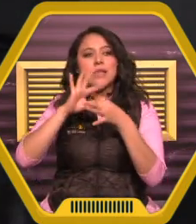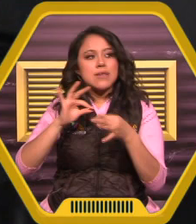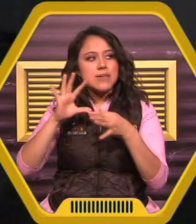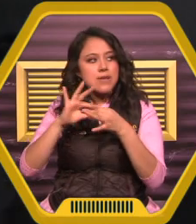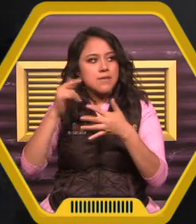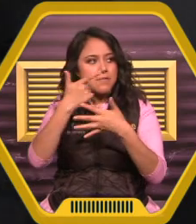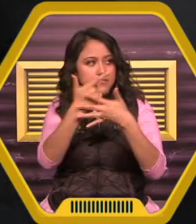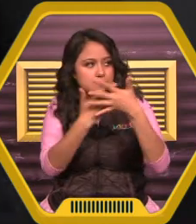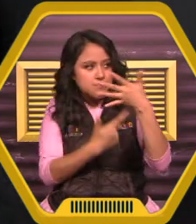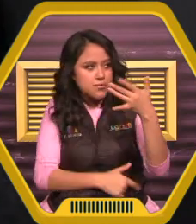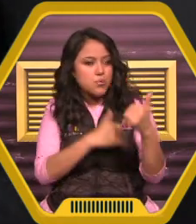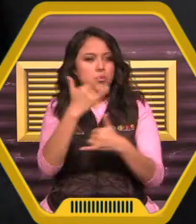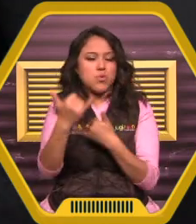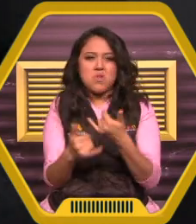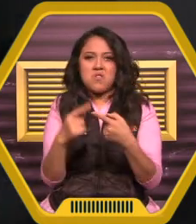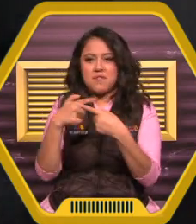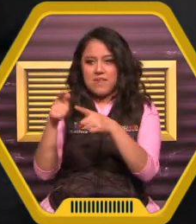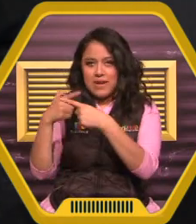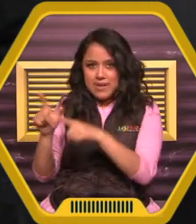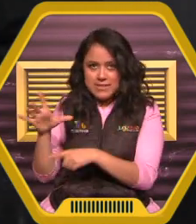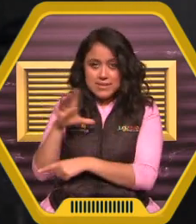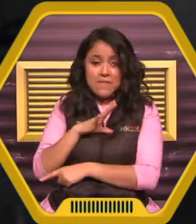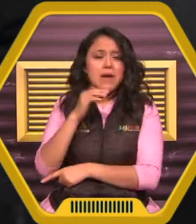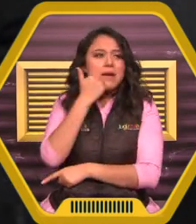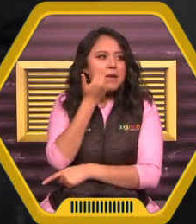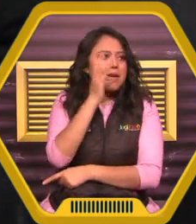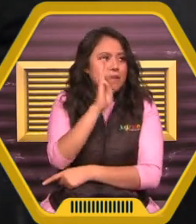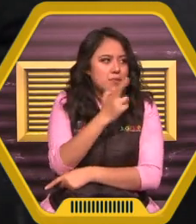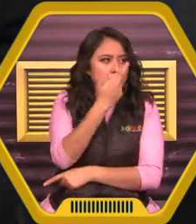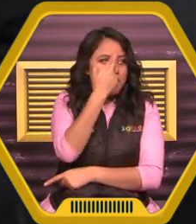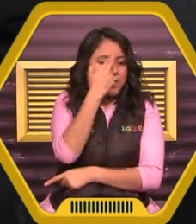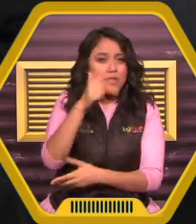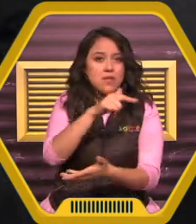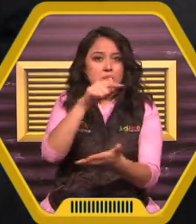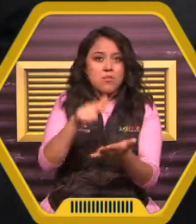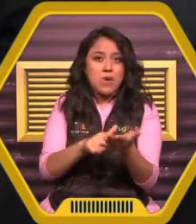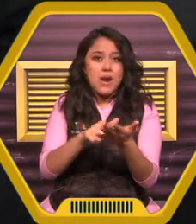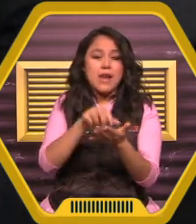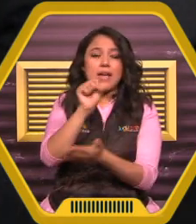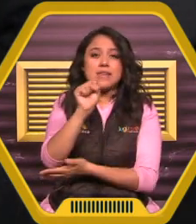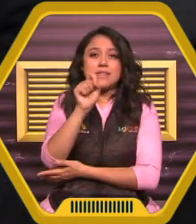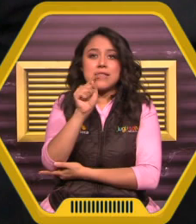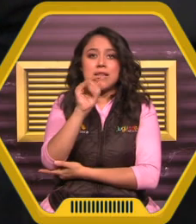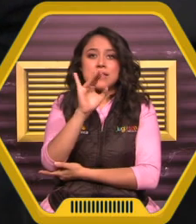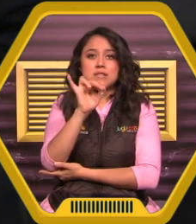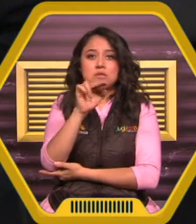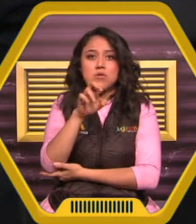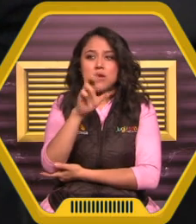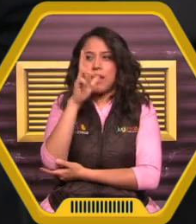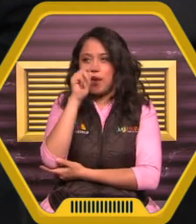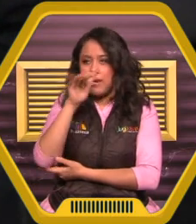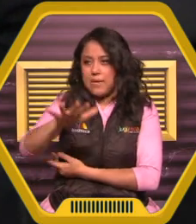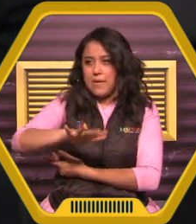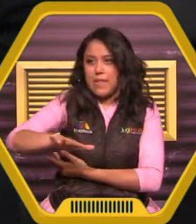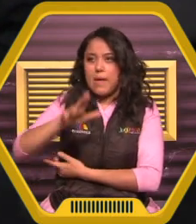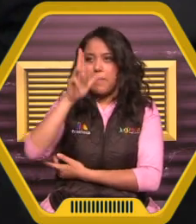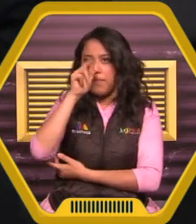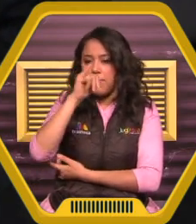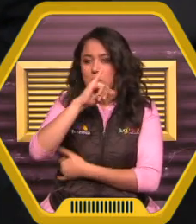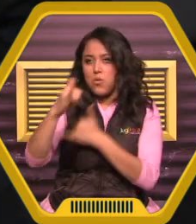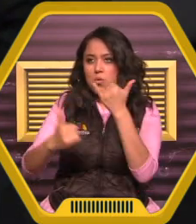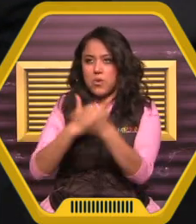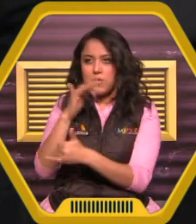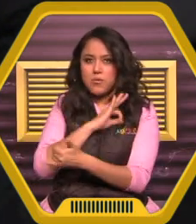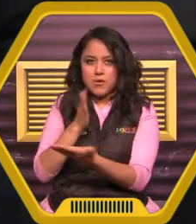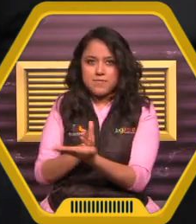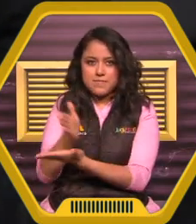las transmisiones de Juguetón y también recordarles que están en la estación espacial de TV Azteca, la Villa Juguetón, así que